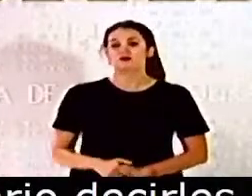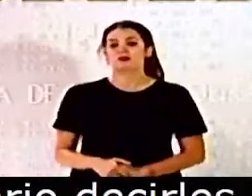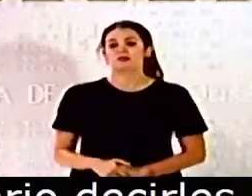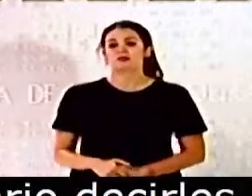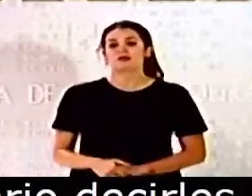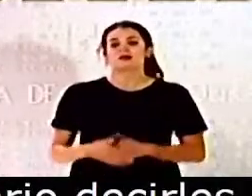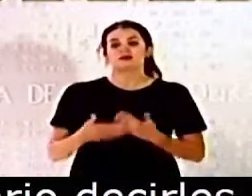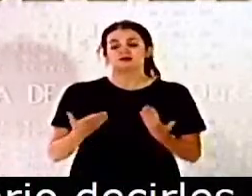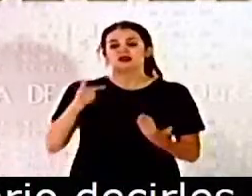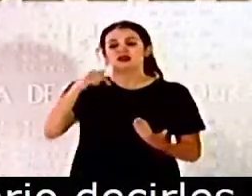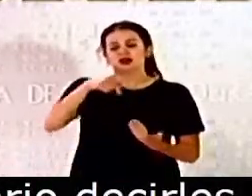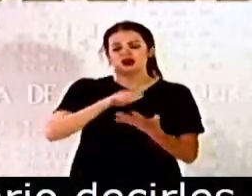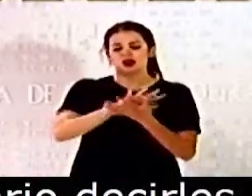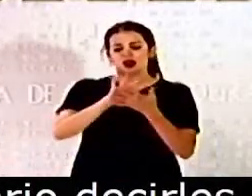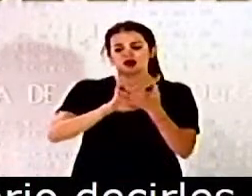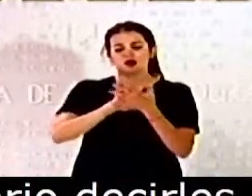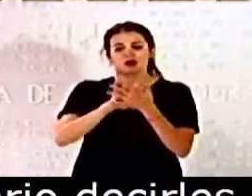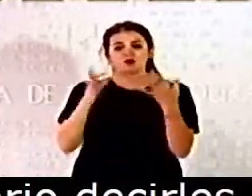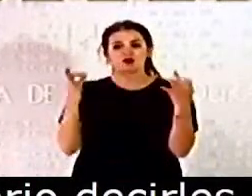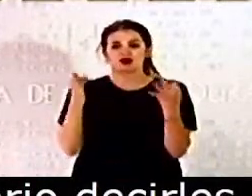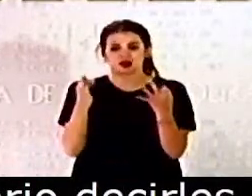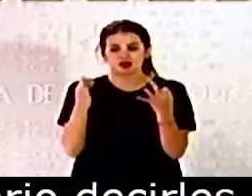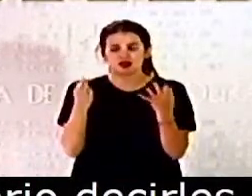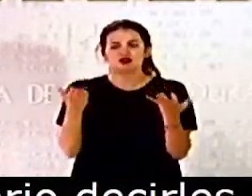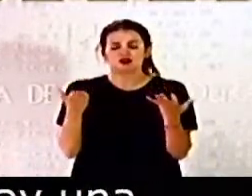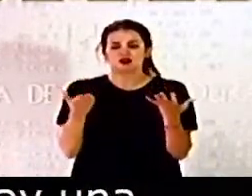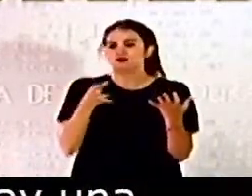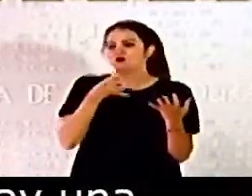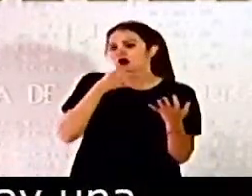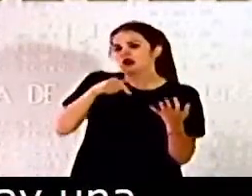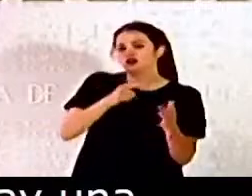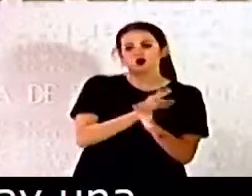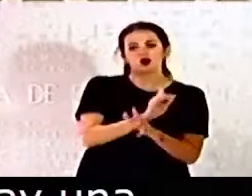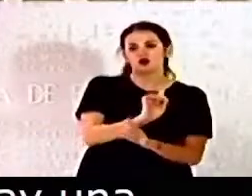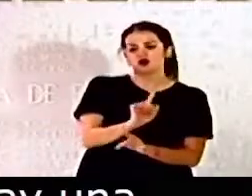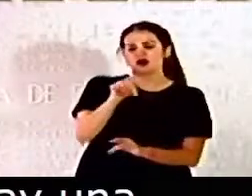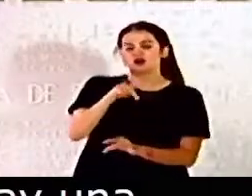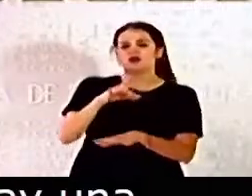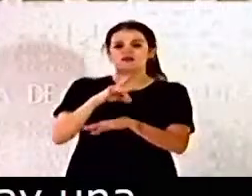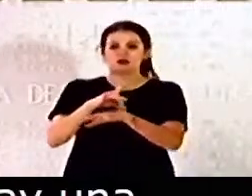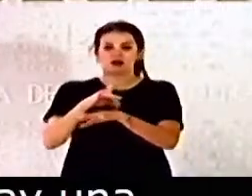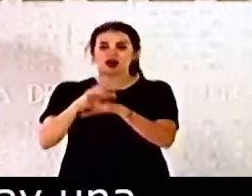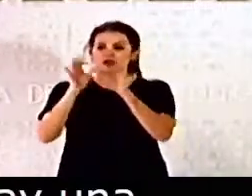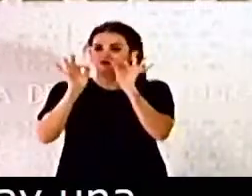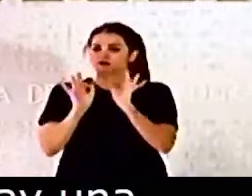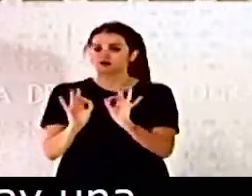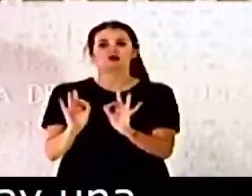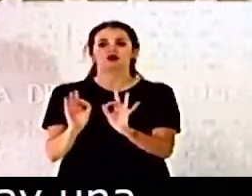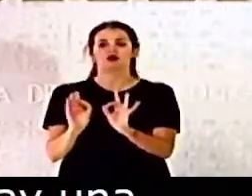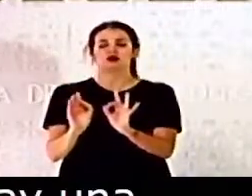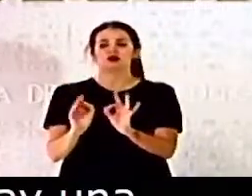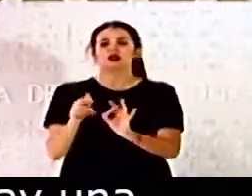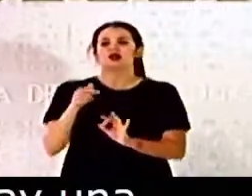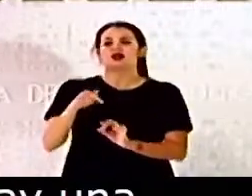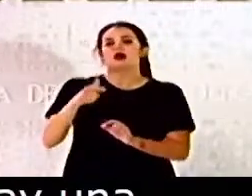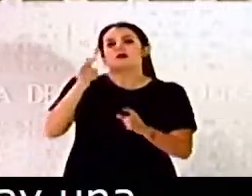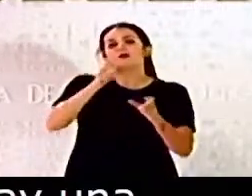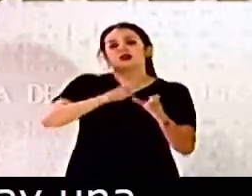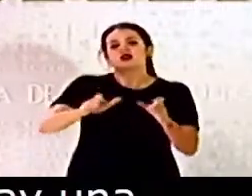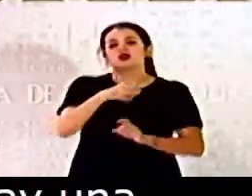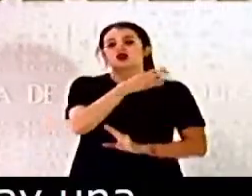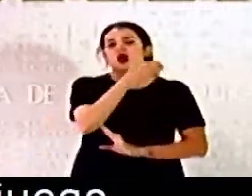Y aquí de lo que estamos hablando, esto no es ningún juego, aquí de lo que estamos hablando es de una enfermedad que, aunque se den jóvenes,